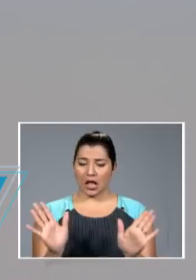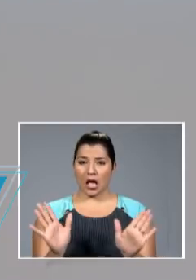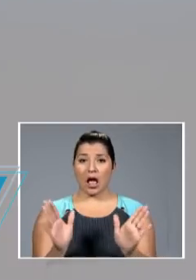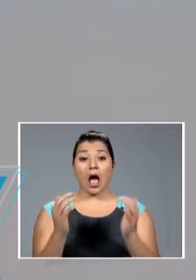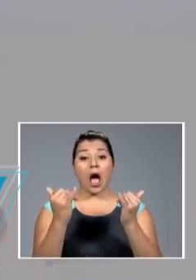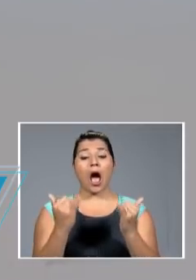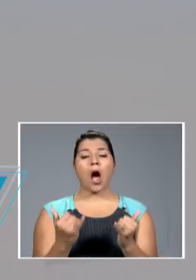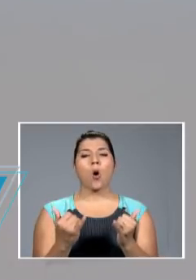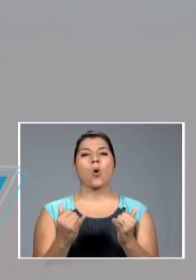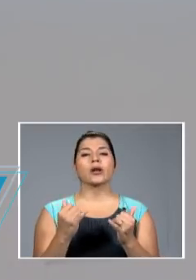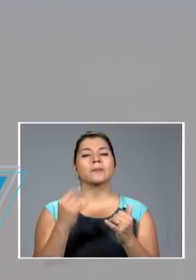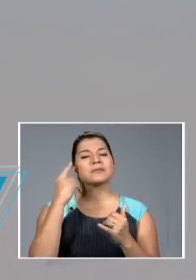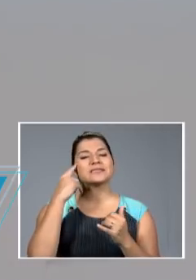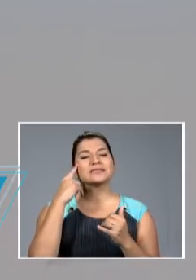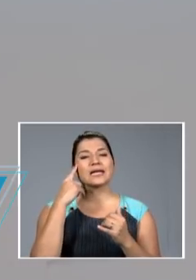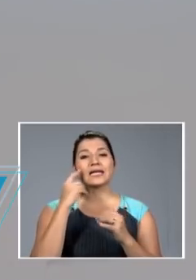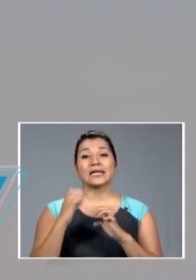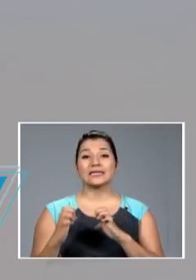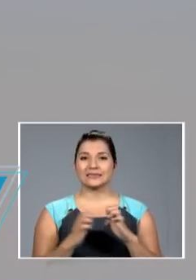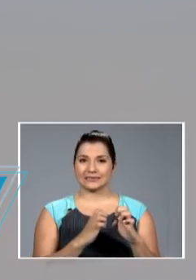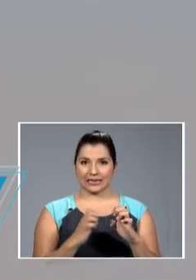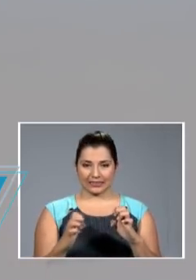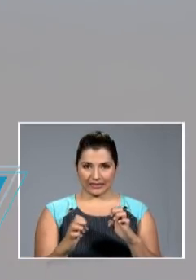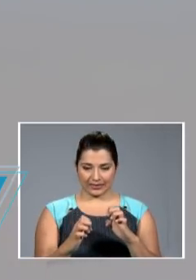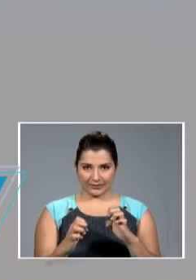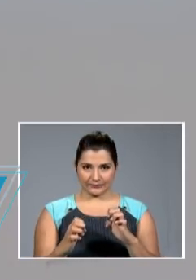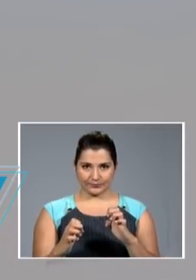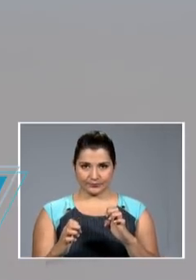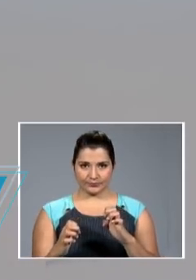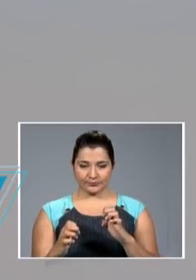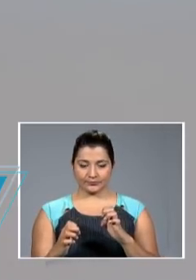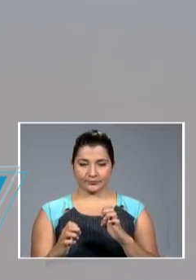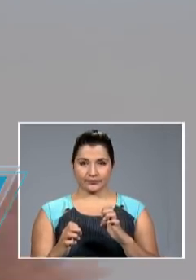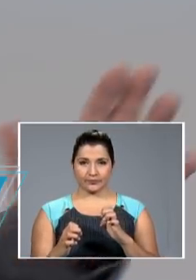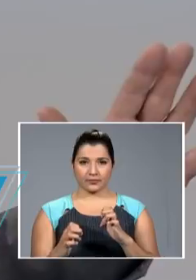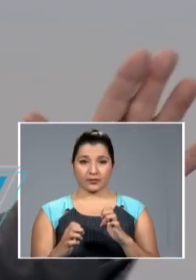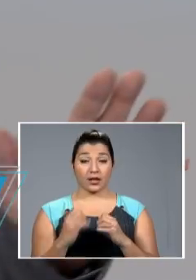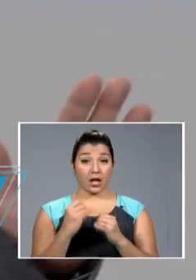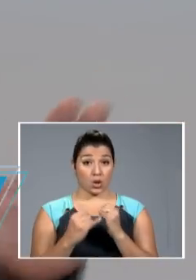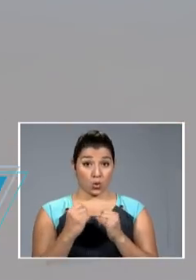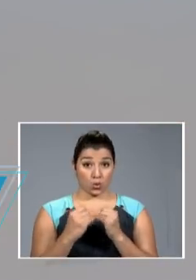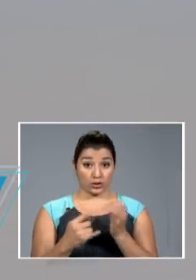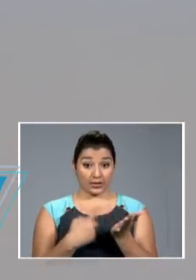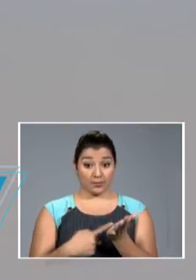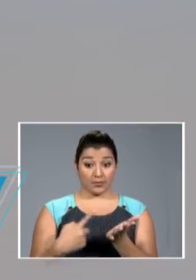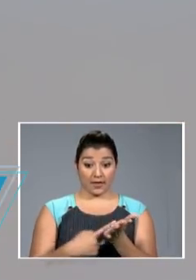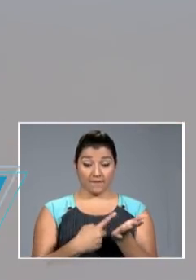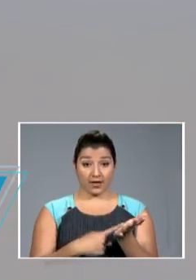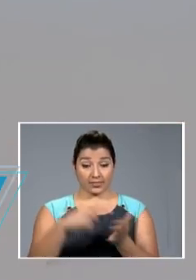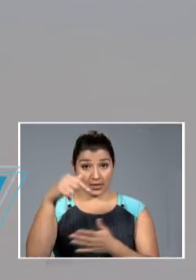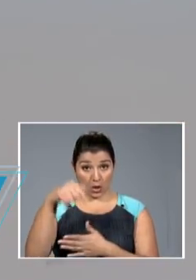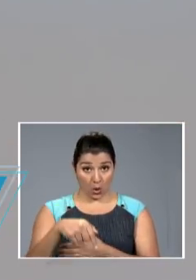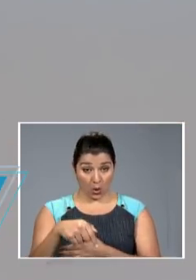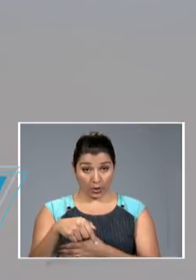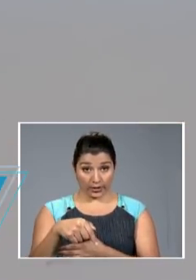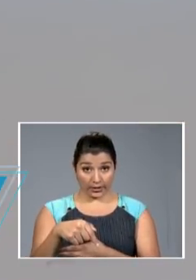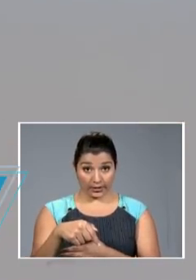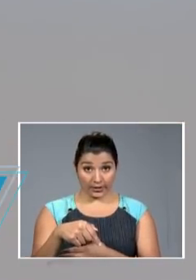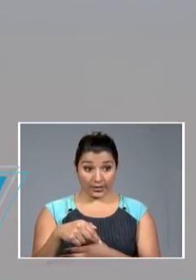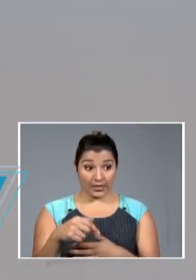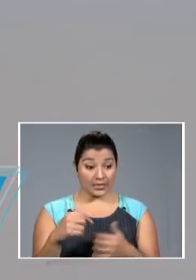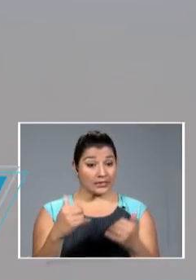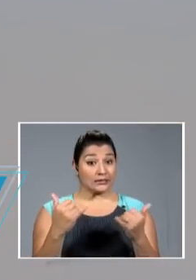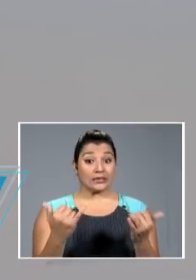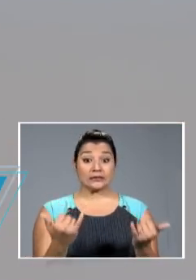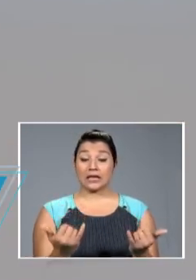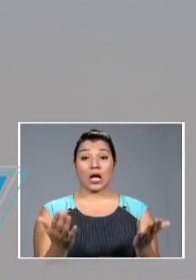la logística, la estrategia. Bueno, el último debate termina hoy. Ya no